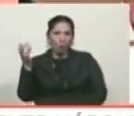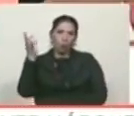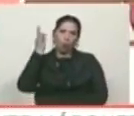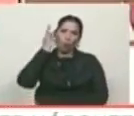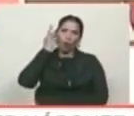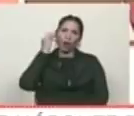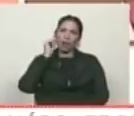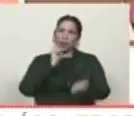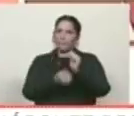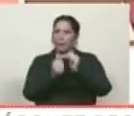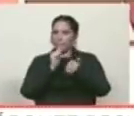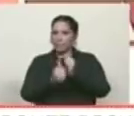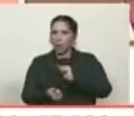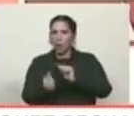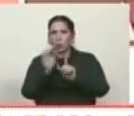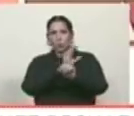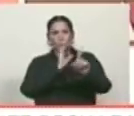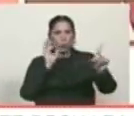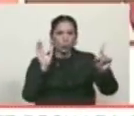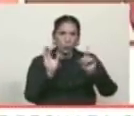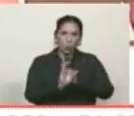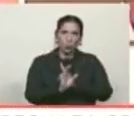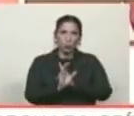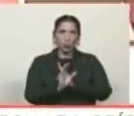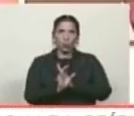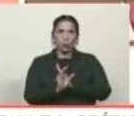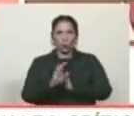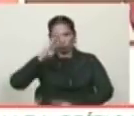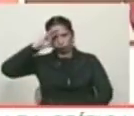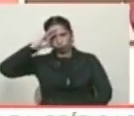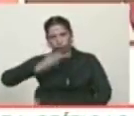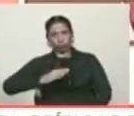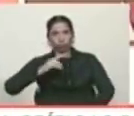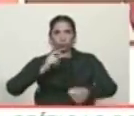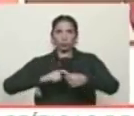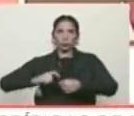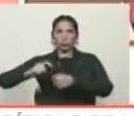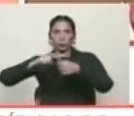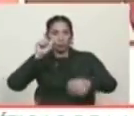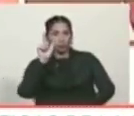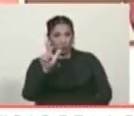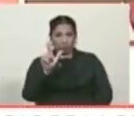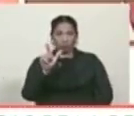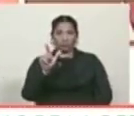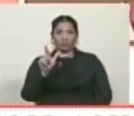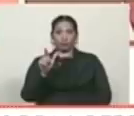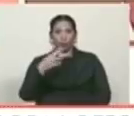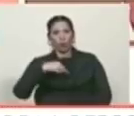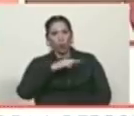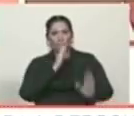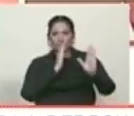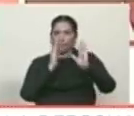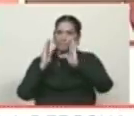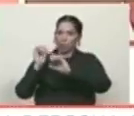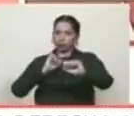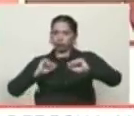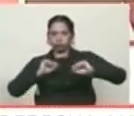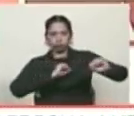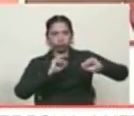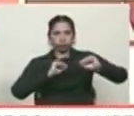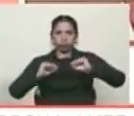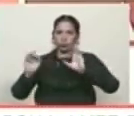de deportistas, de cultores, de milicianos y milicianas. Estamos organizando y activando nuestras